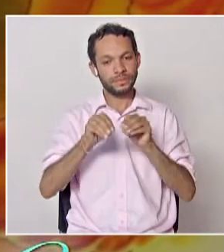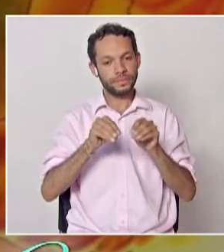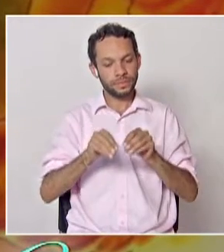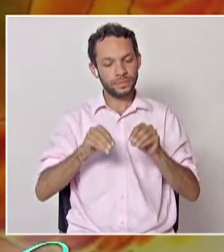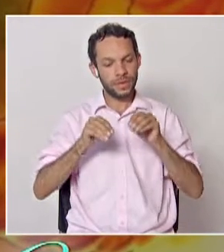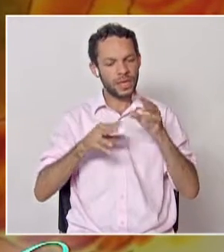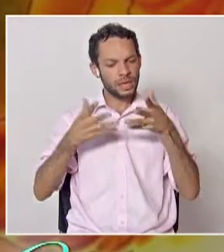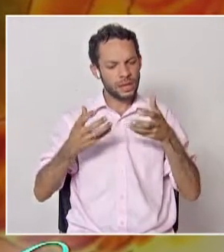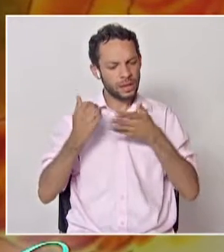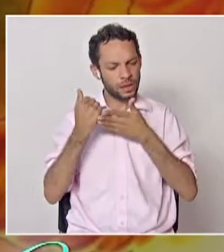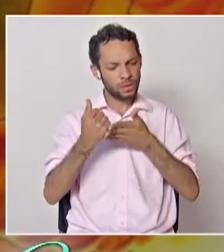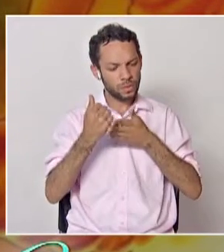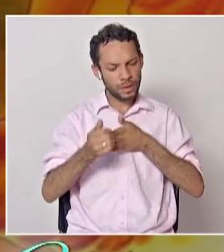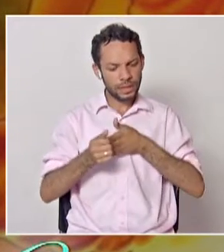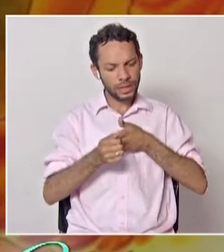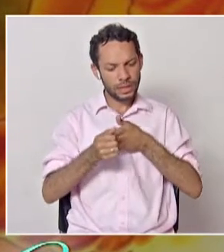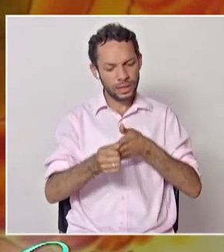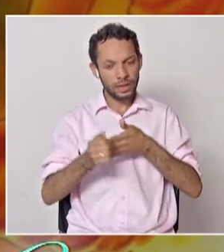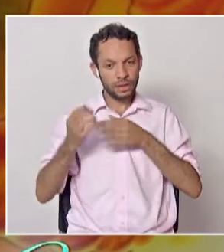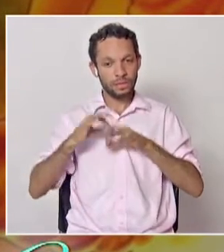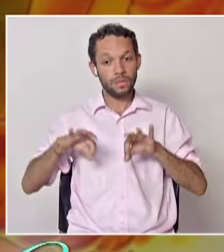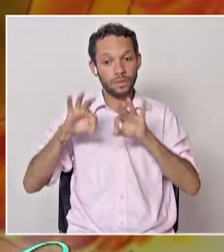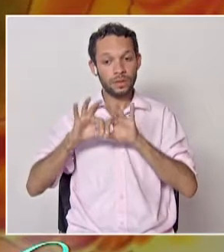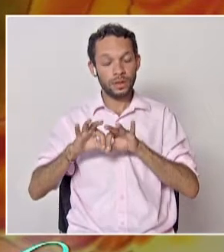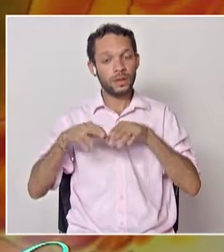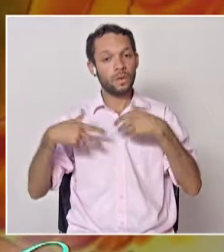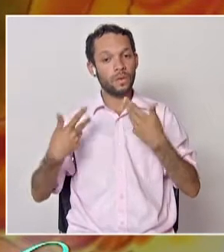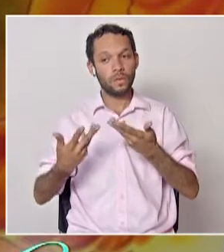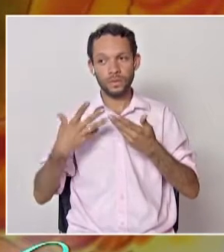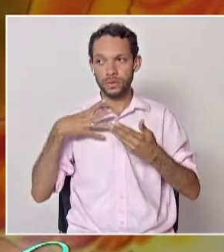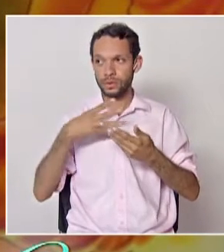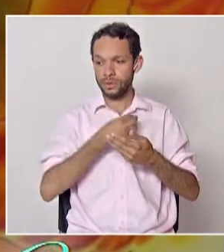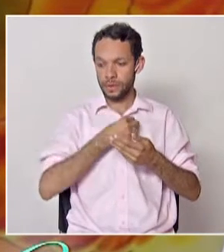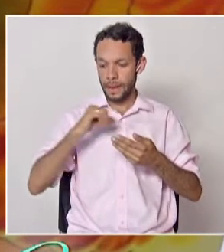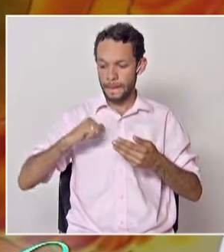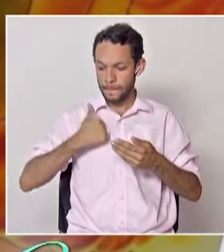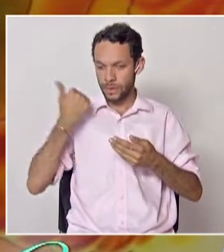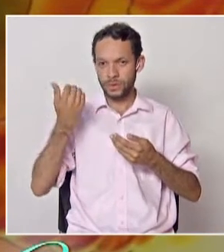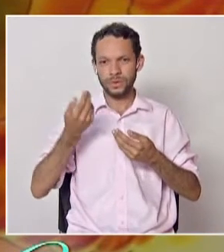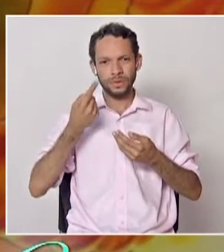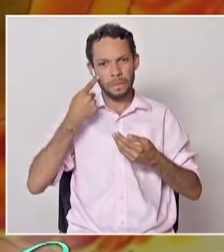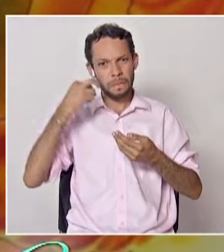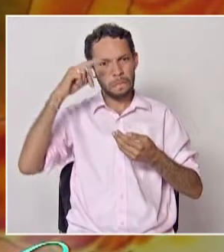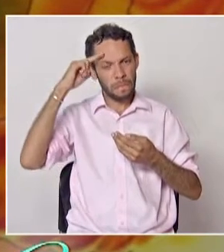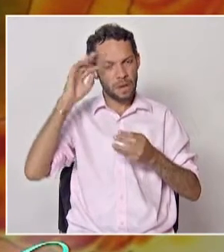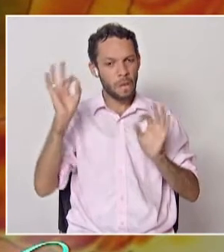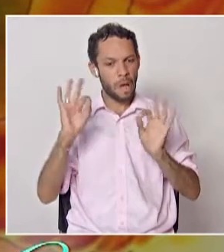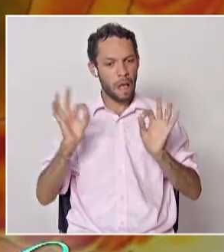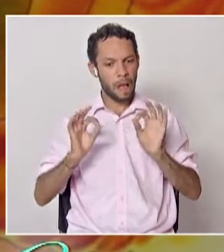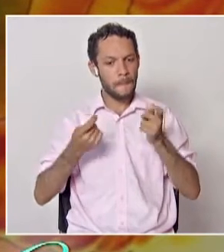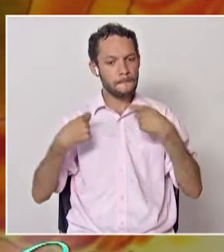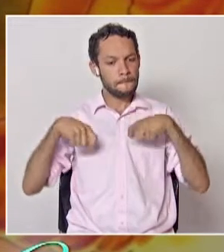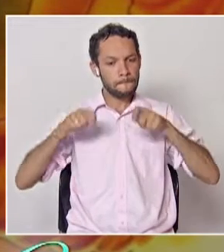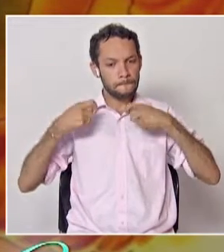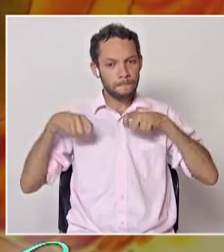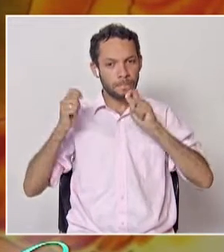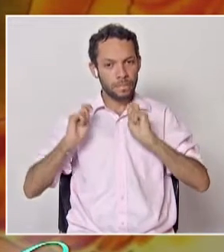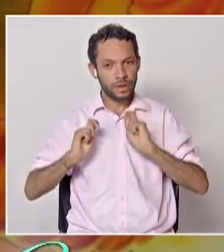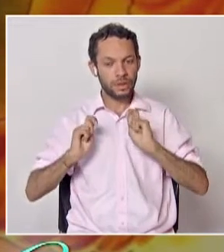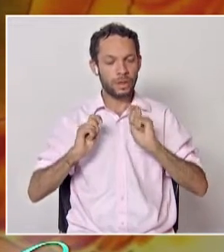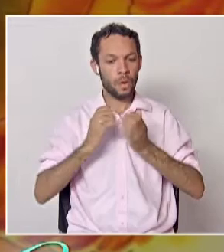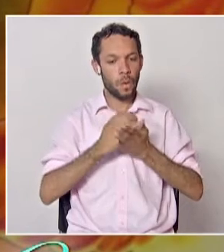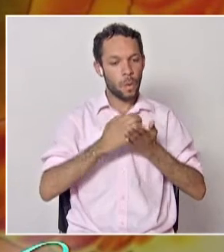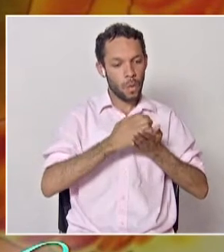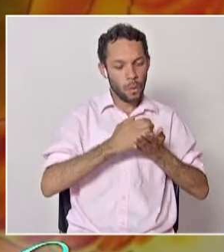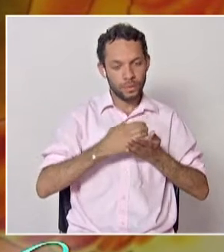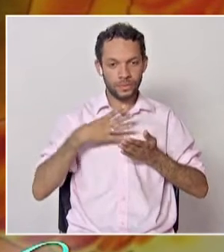para educar, para orientar. Este no es un programa para contar que sea medicina alternativa o naturismo.